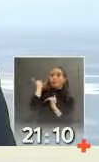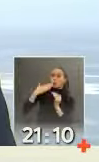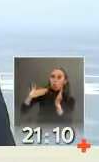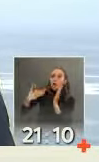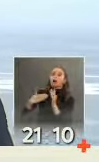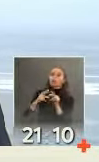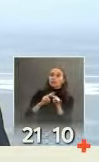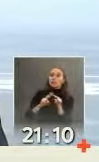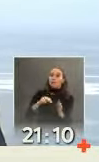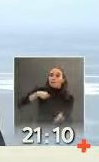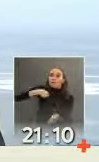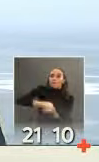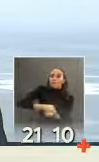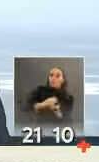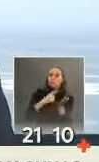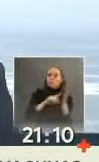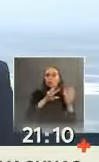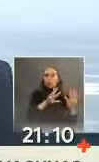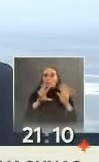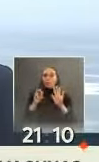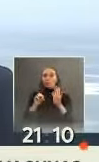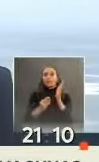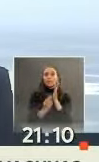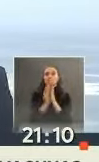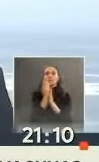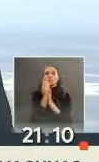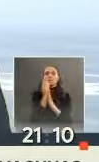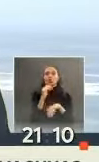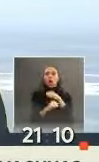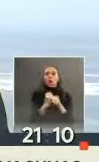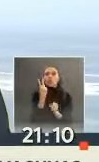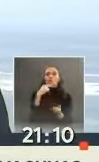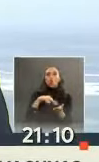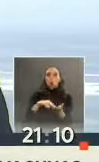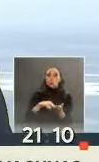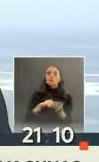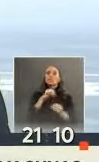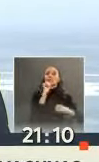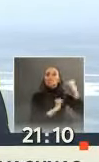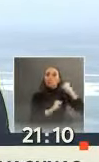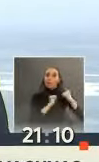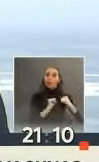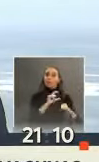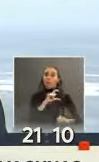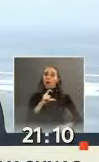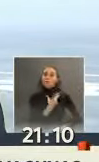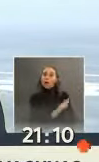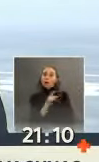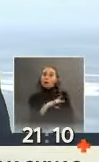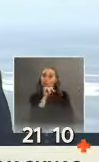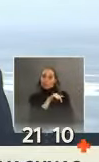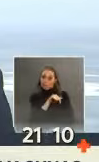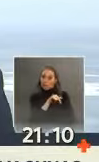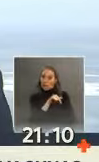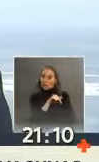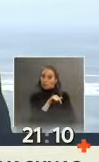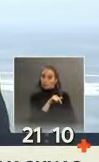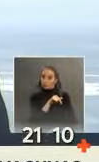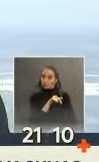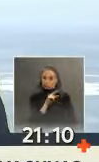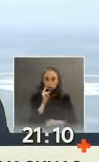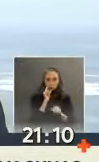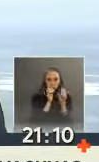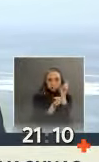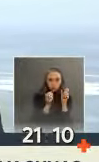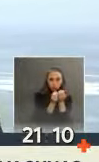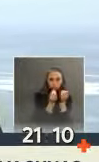hasta finales de los 90, comienzos del año 2000. Una senda donde había un desarrollo científico